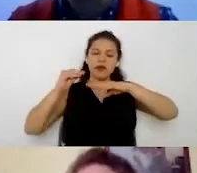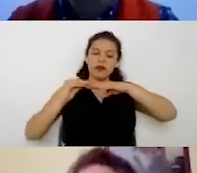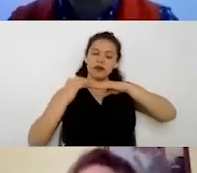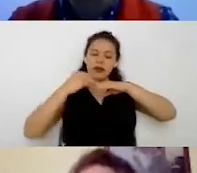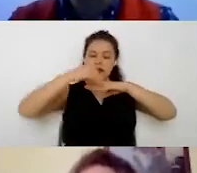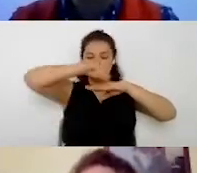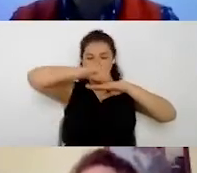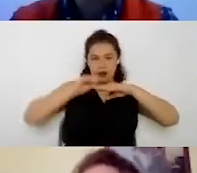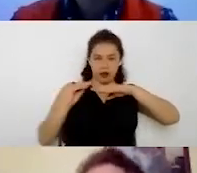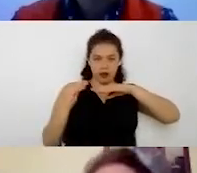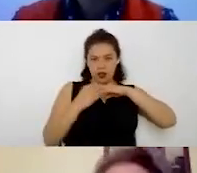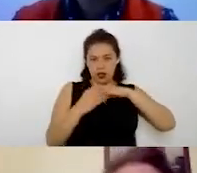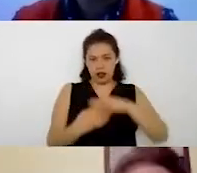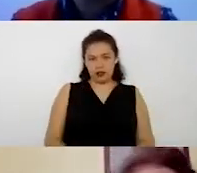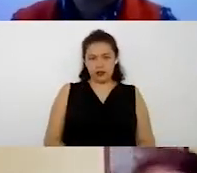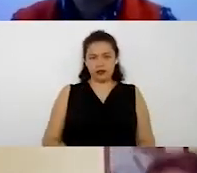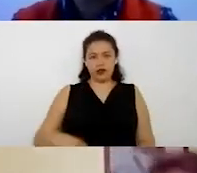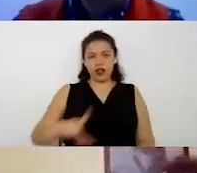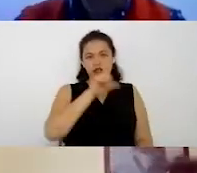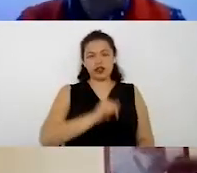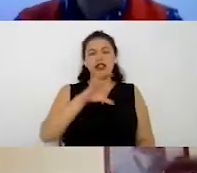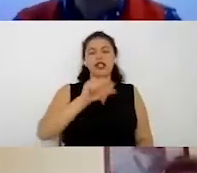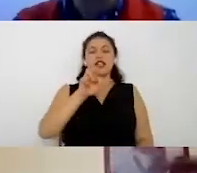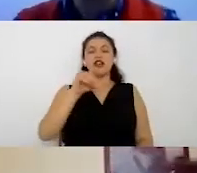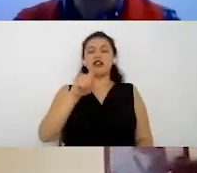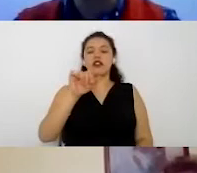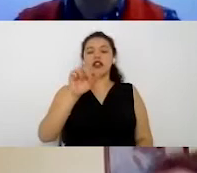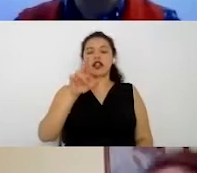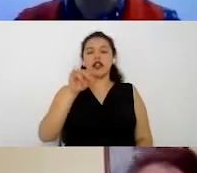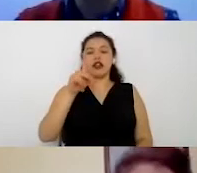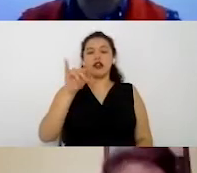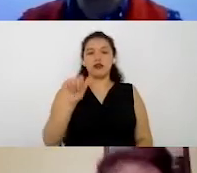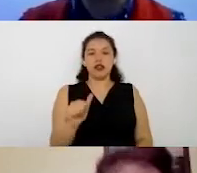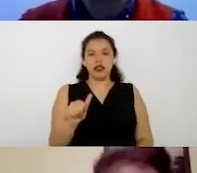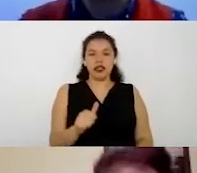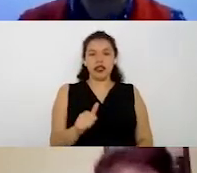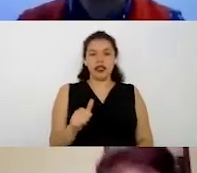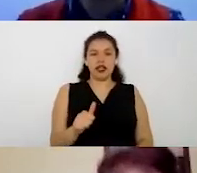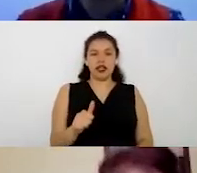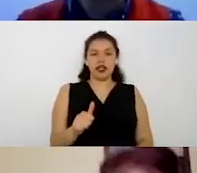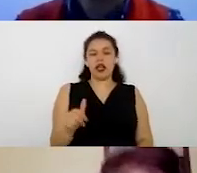puedo apoyarme de algo que se llama crioterapia. Cuando hablamos de la aplicación de frío.